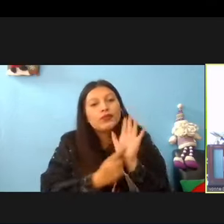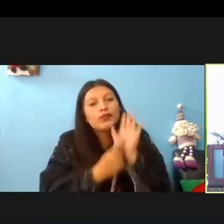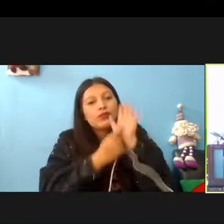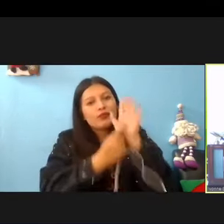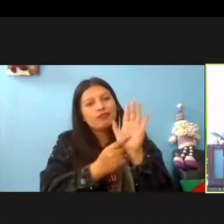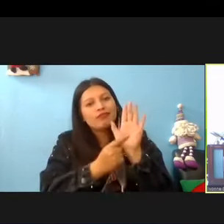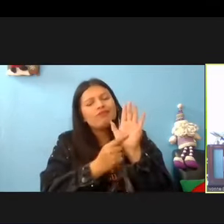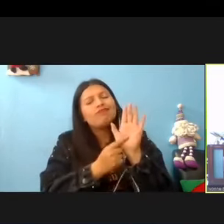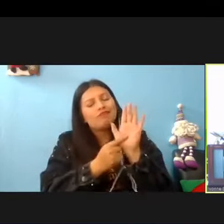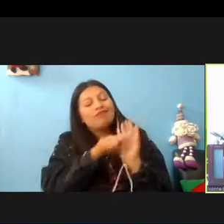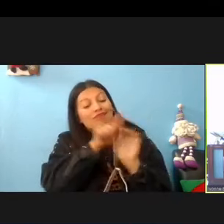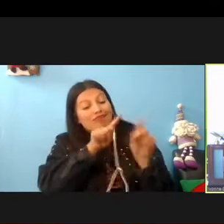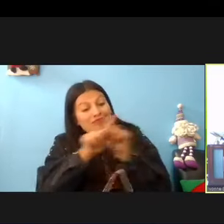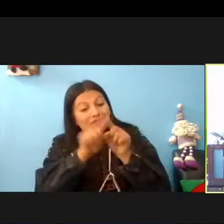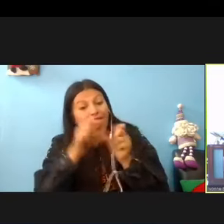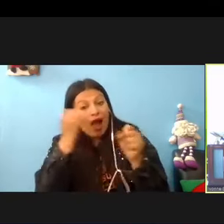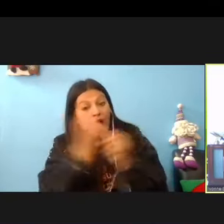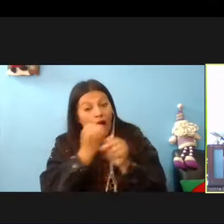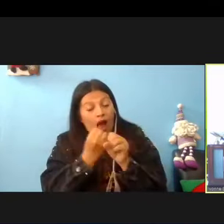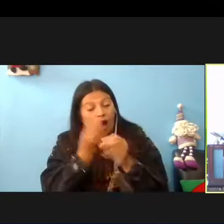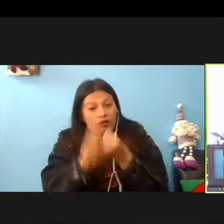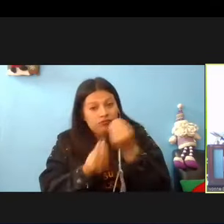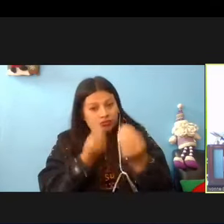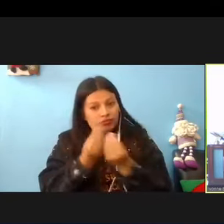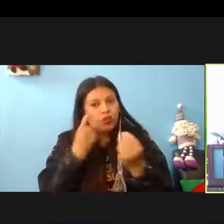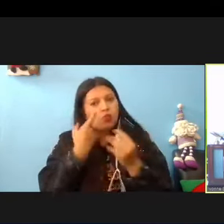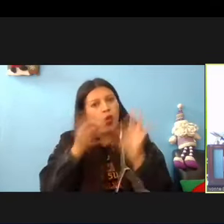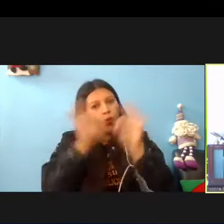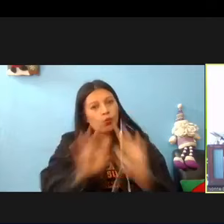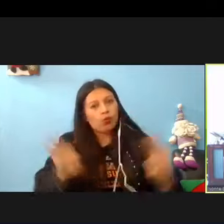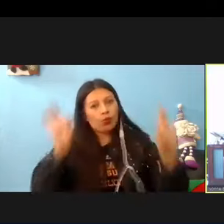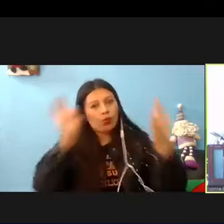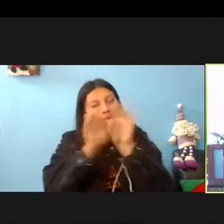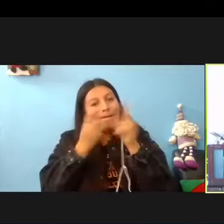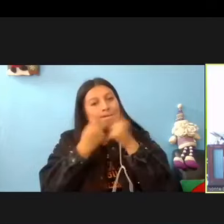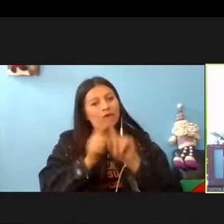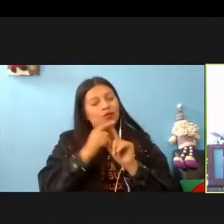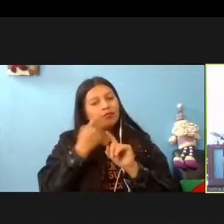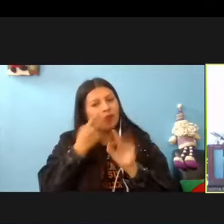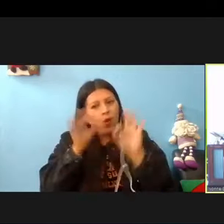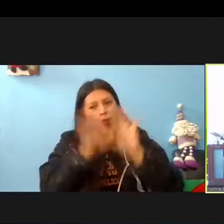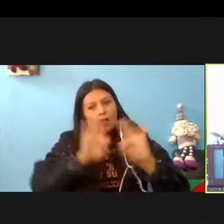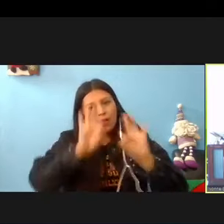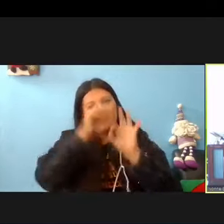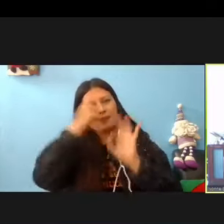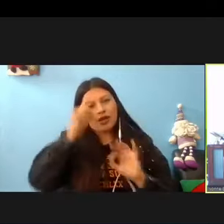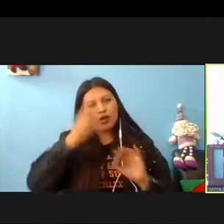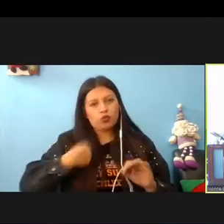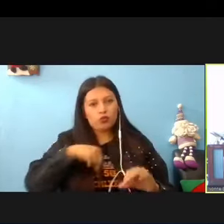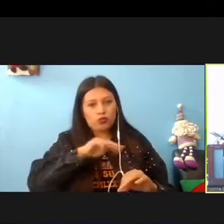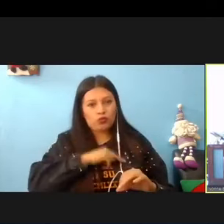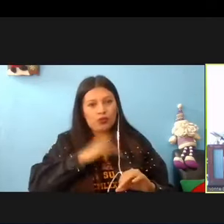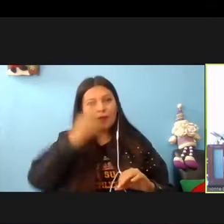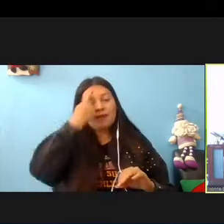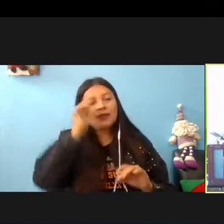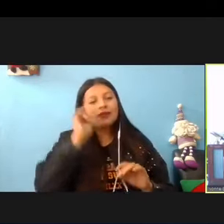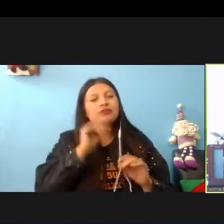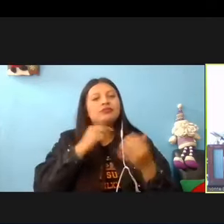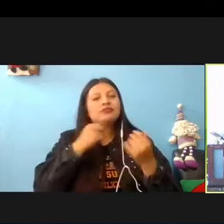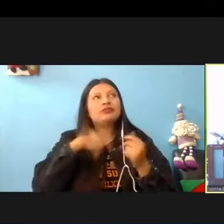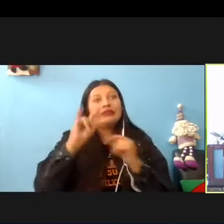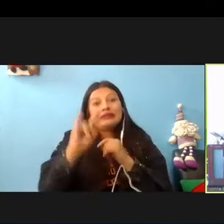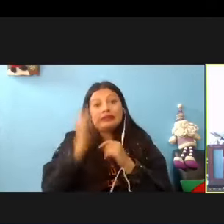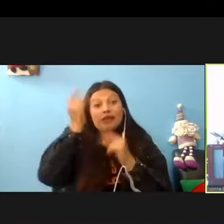mostrarnos que los trabajos que estamos haciendo son muy importantes, pero no importantes para nosotros, sino para que se los demos